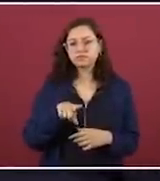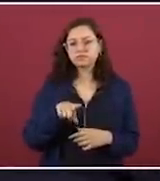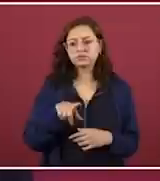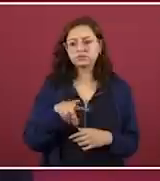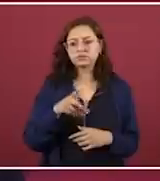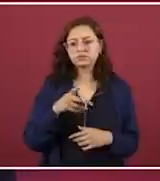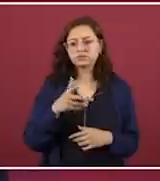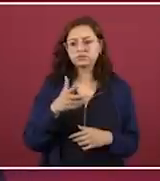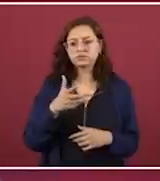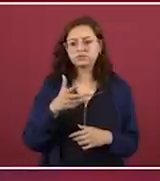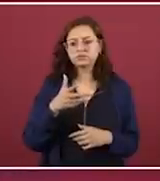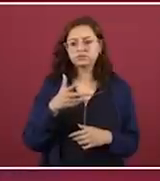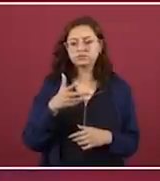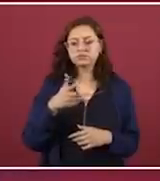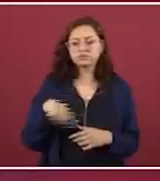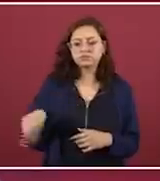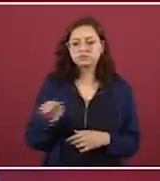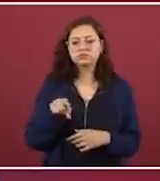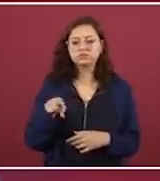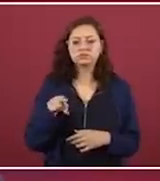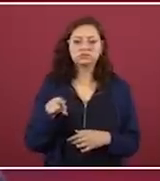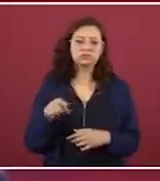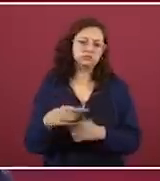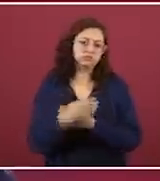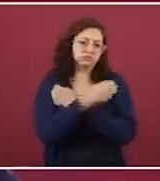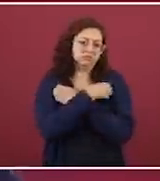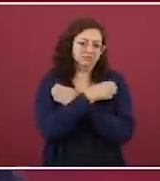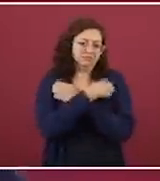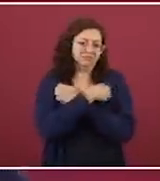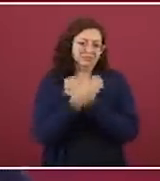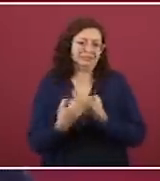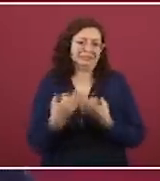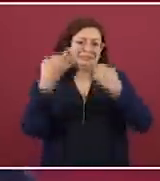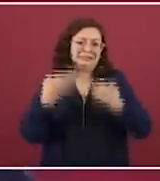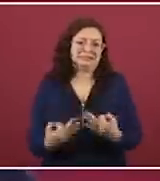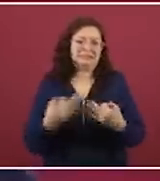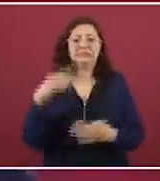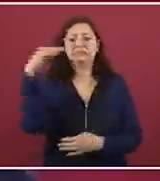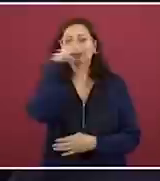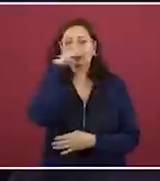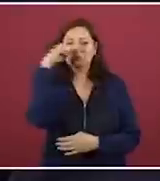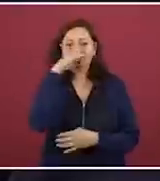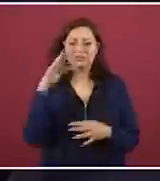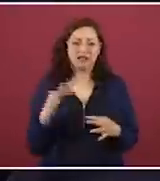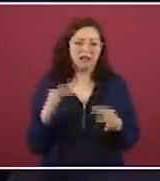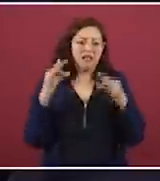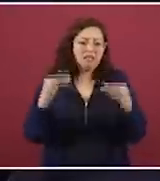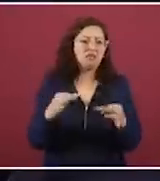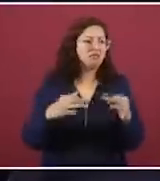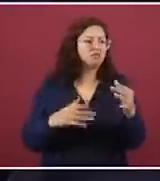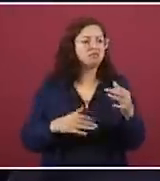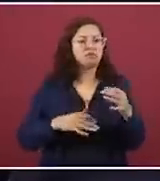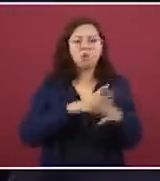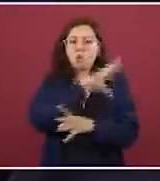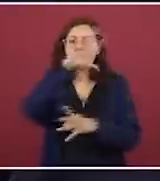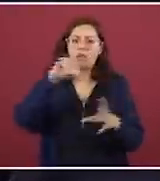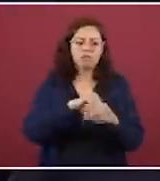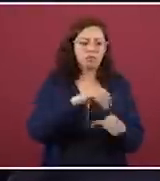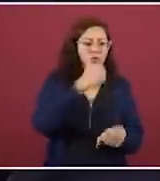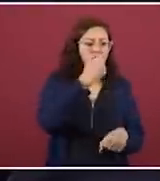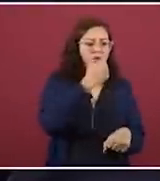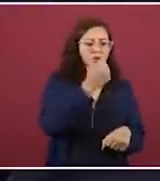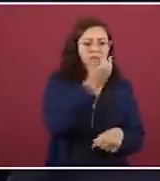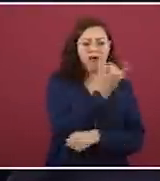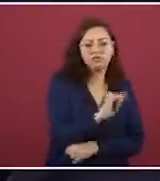es una reforma para garantizar la educación pública gratuita de calidad en todos los niveles escolares.